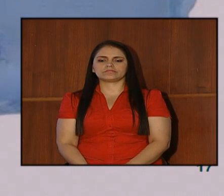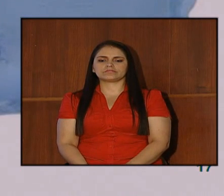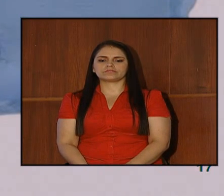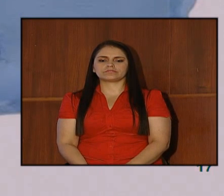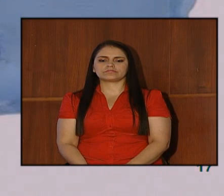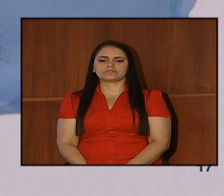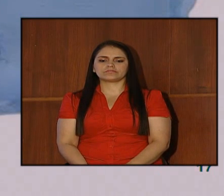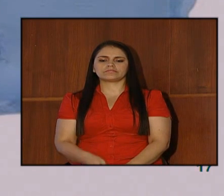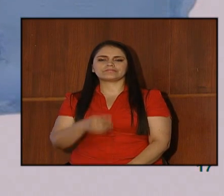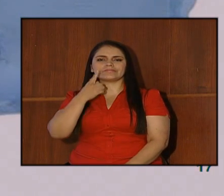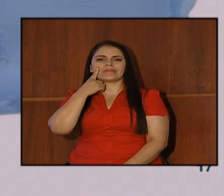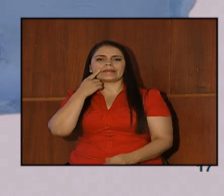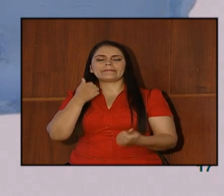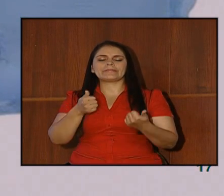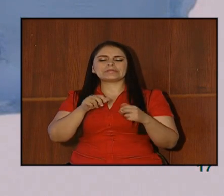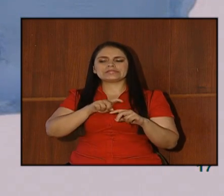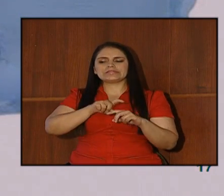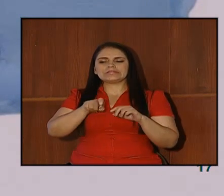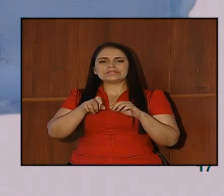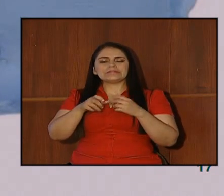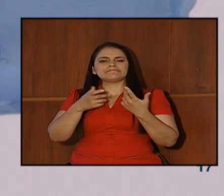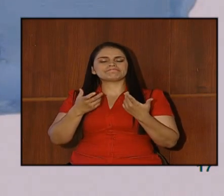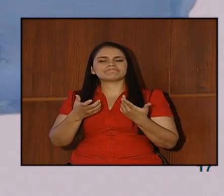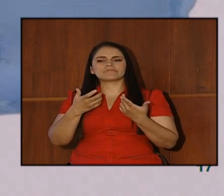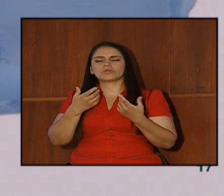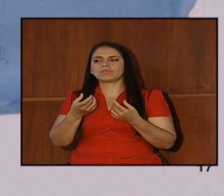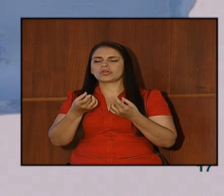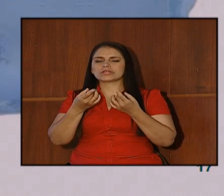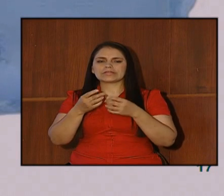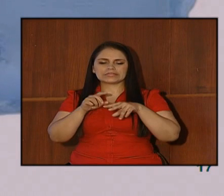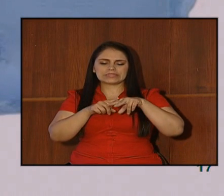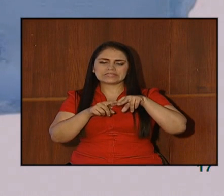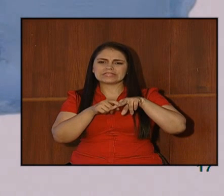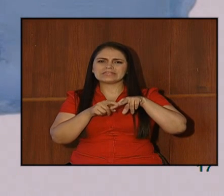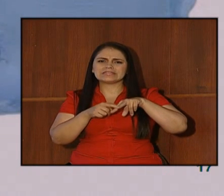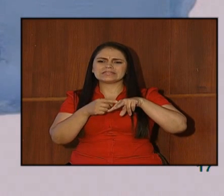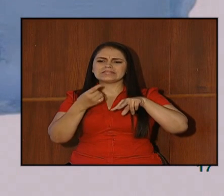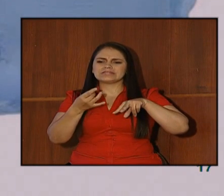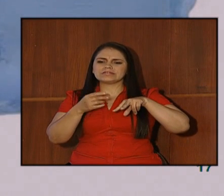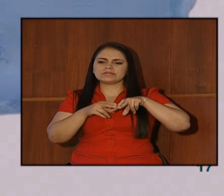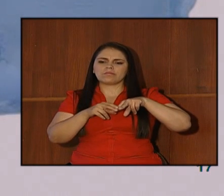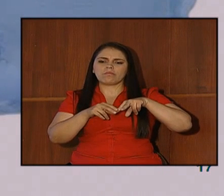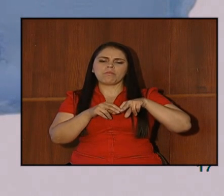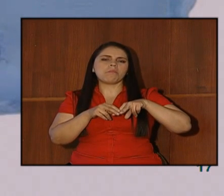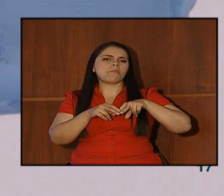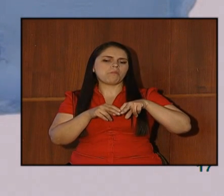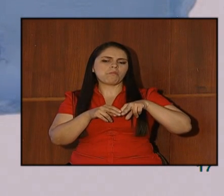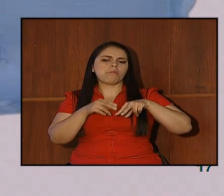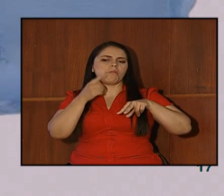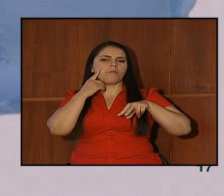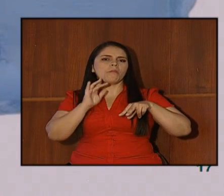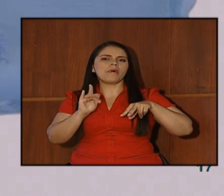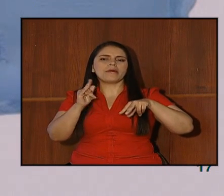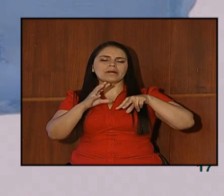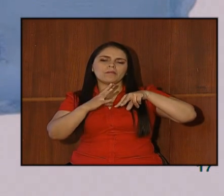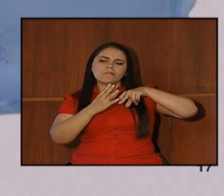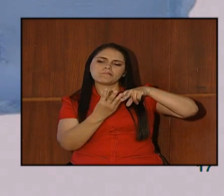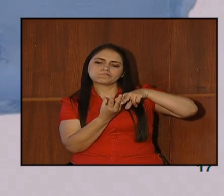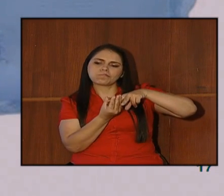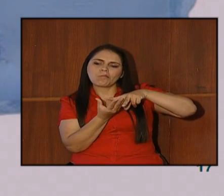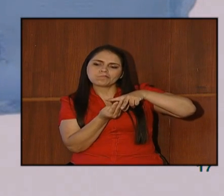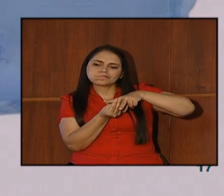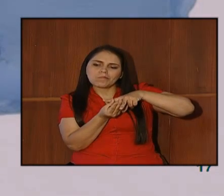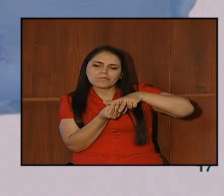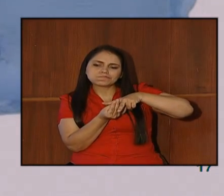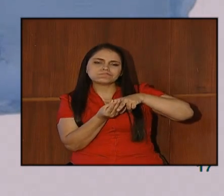el pie para el lado derecho y ahí ya se está empezando a pelar en ese tobillo, entonces yo le puedo poner algo que le acolche para que no